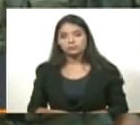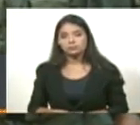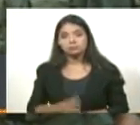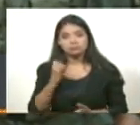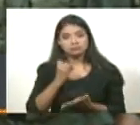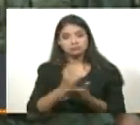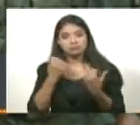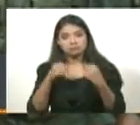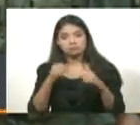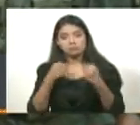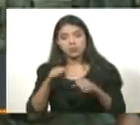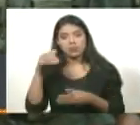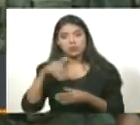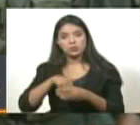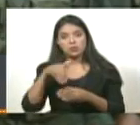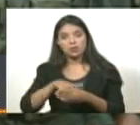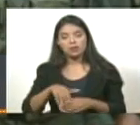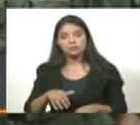el ensayo electoral,